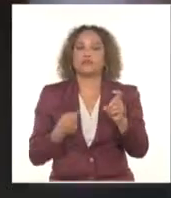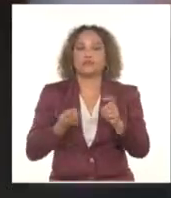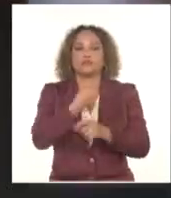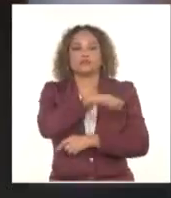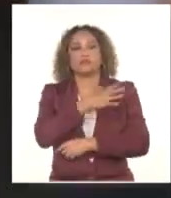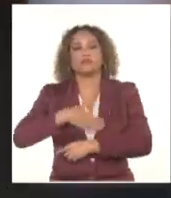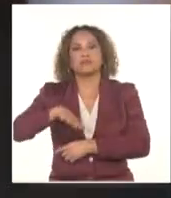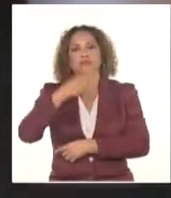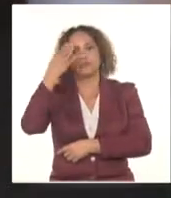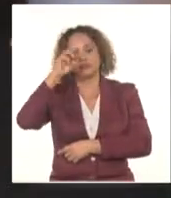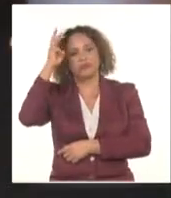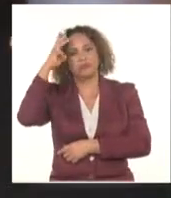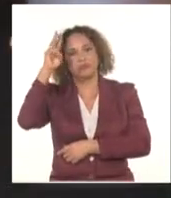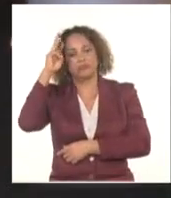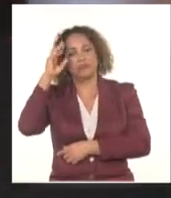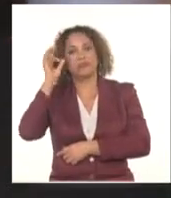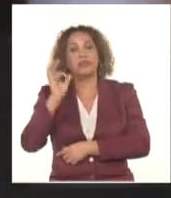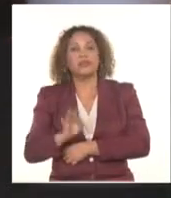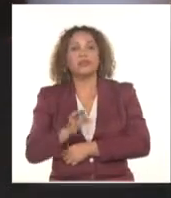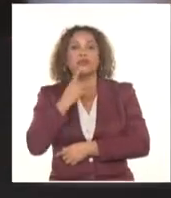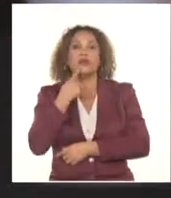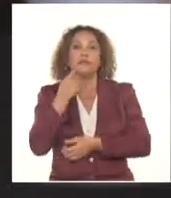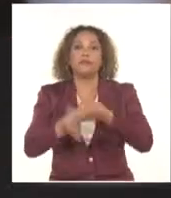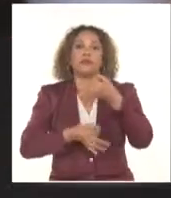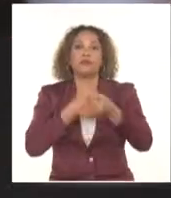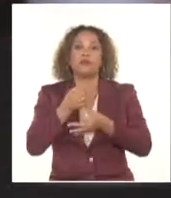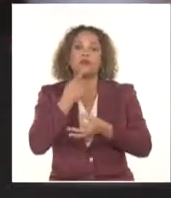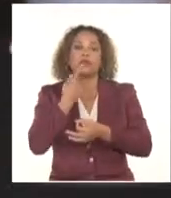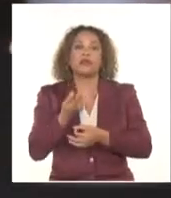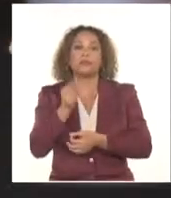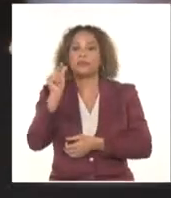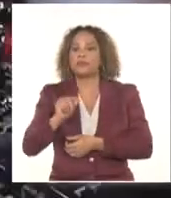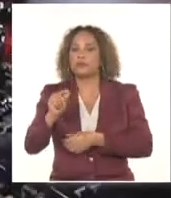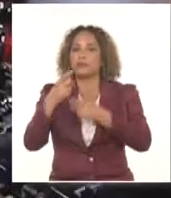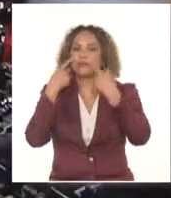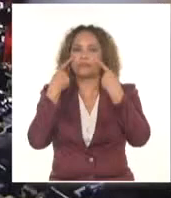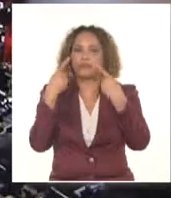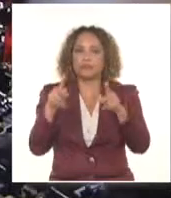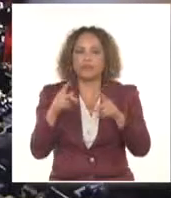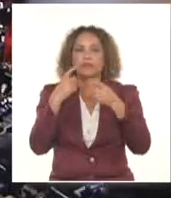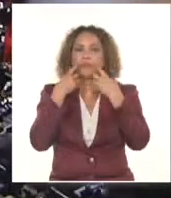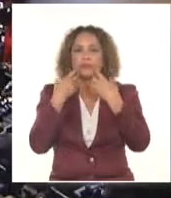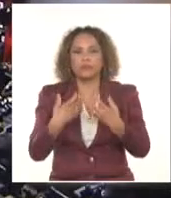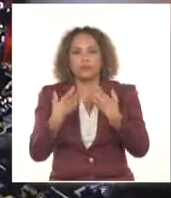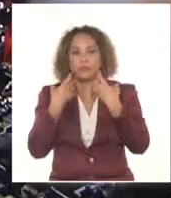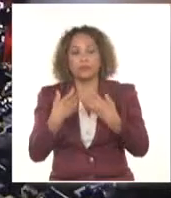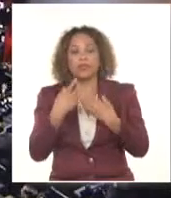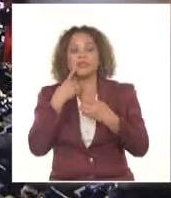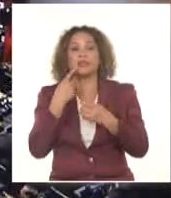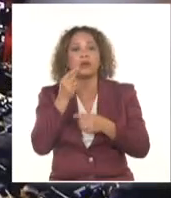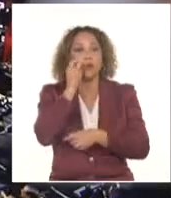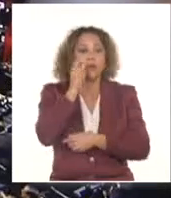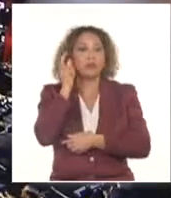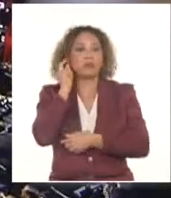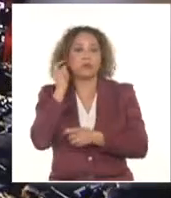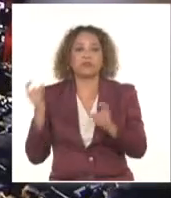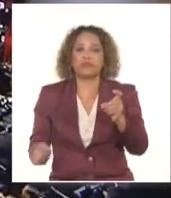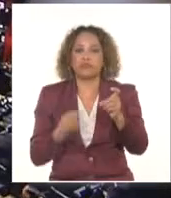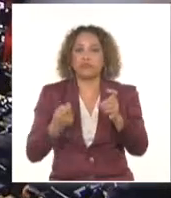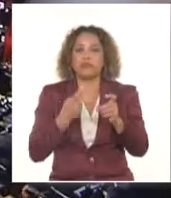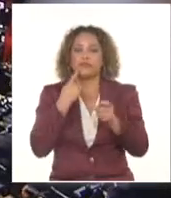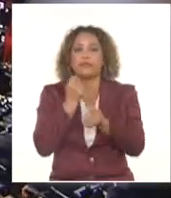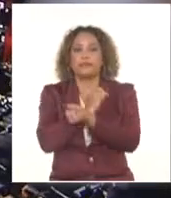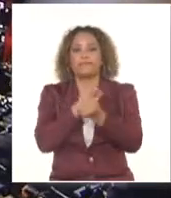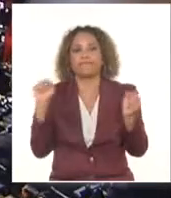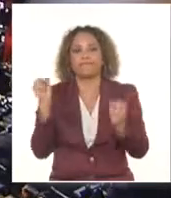mexicano una tierra expresó de figuras trascendentales donde hombres y mujeres juntos lucharon por su libertad Igualmente